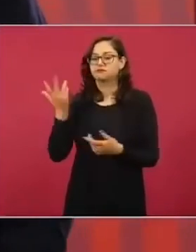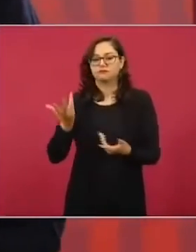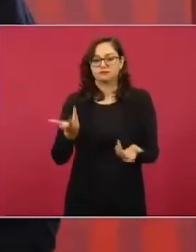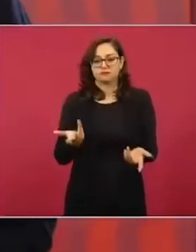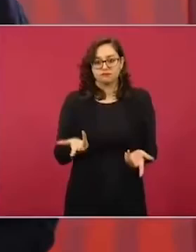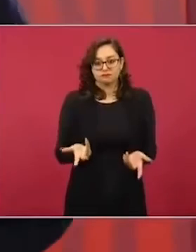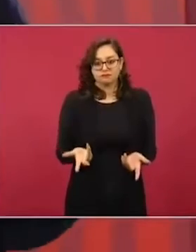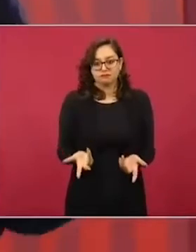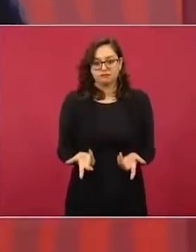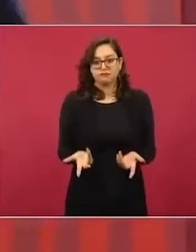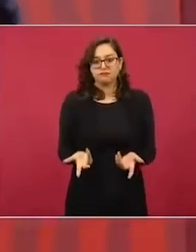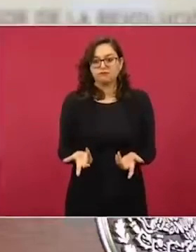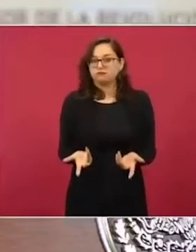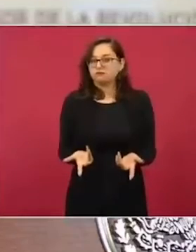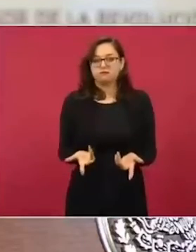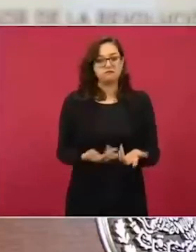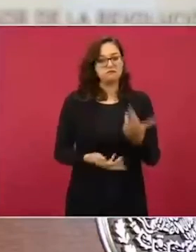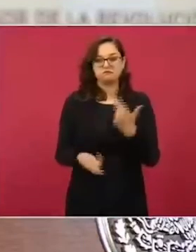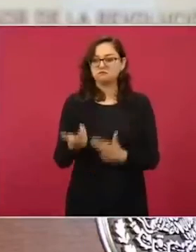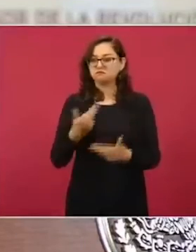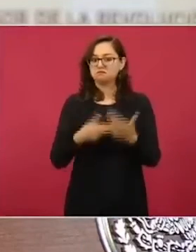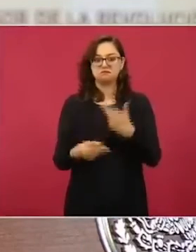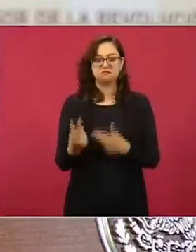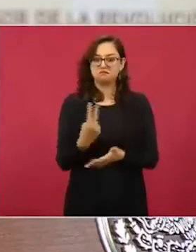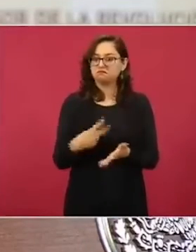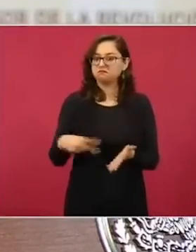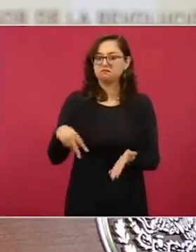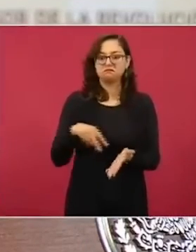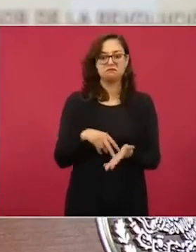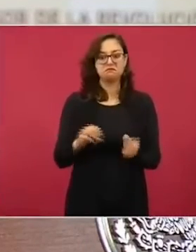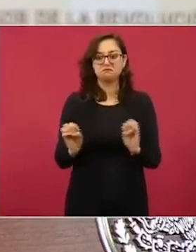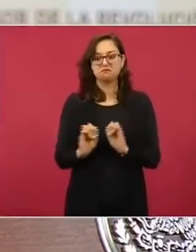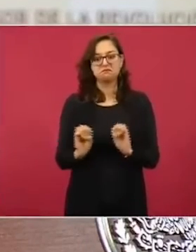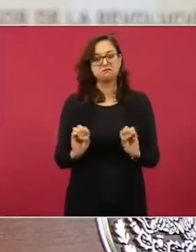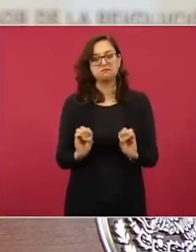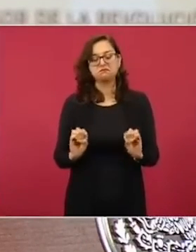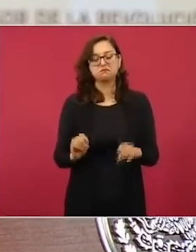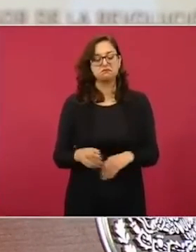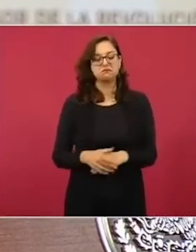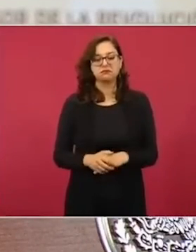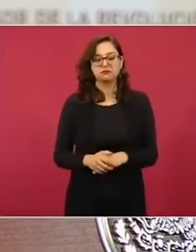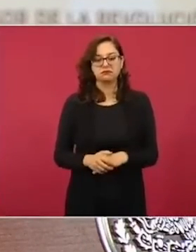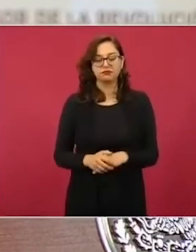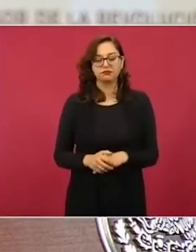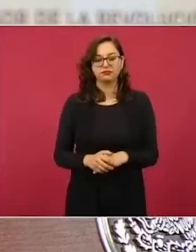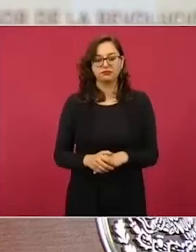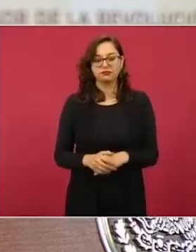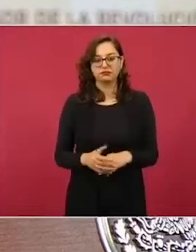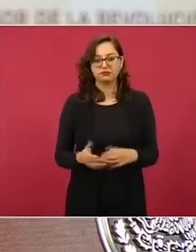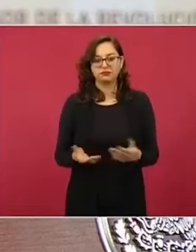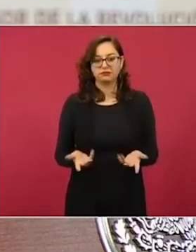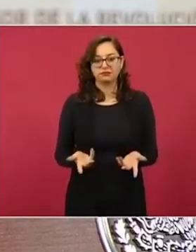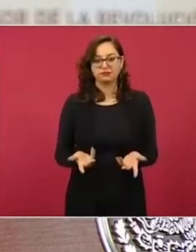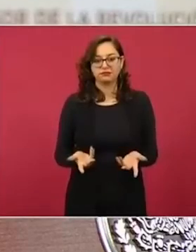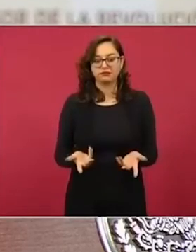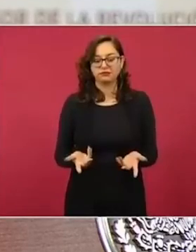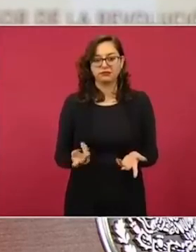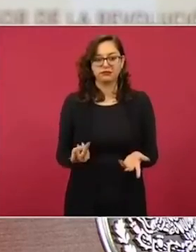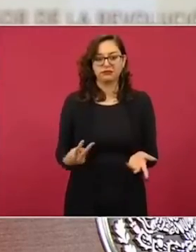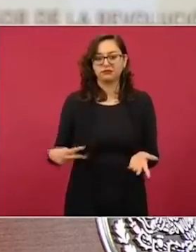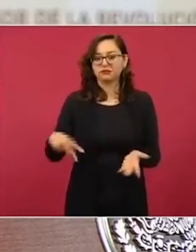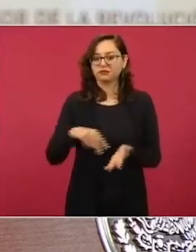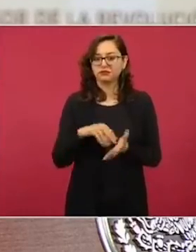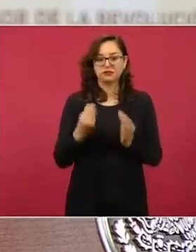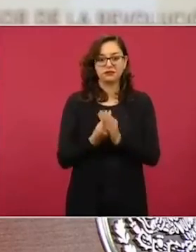que no regresan a clases presenciales.